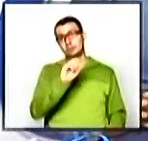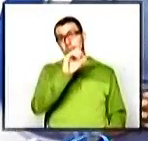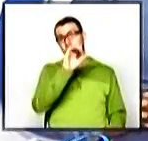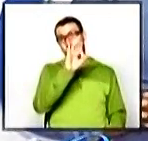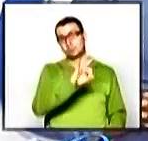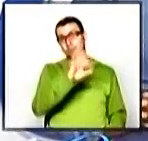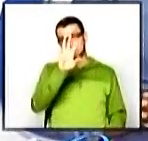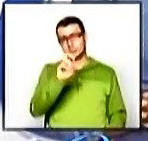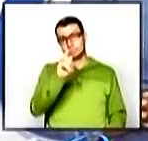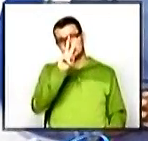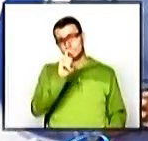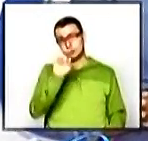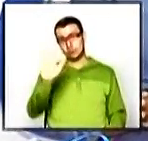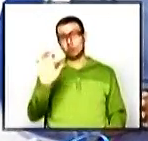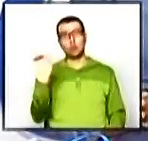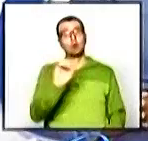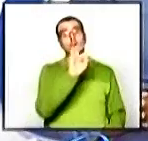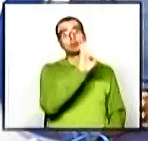330-3975 o el